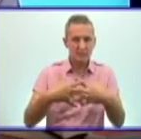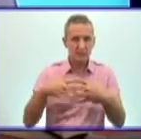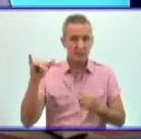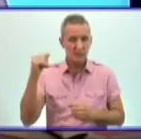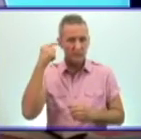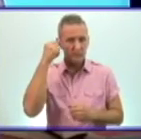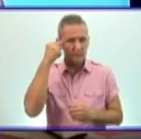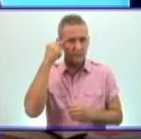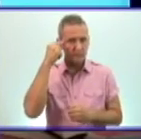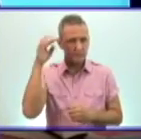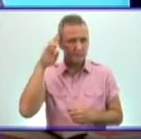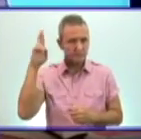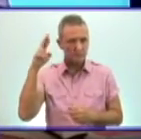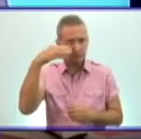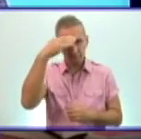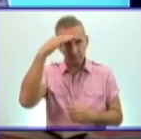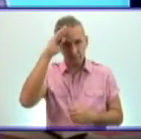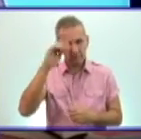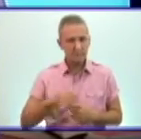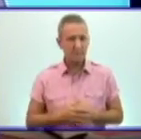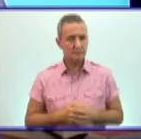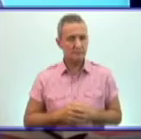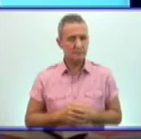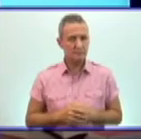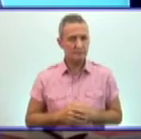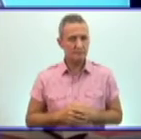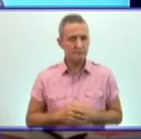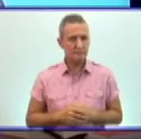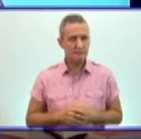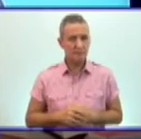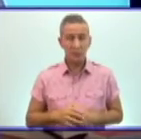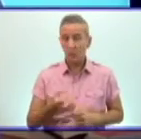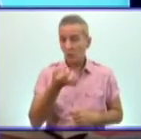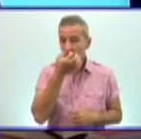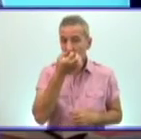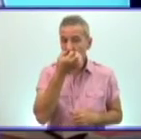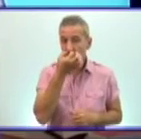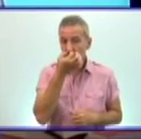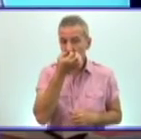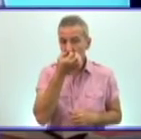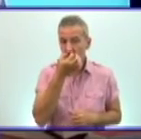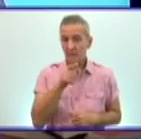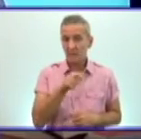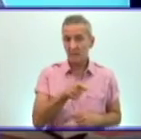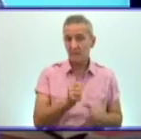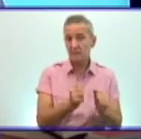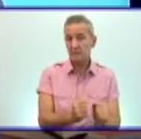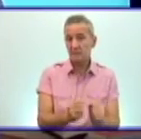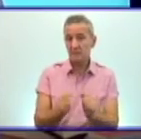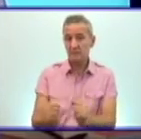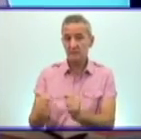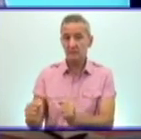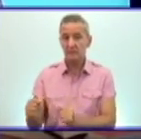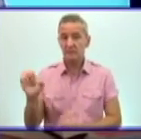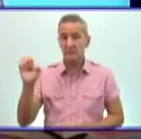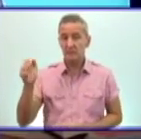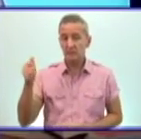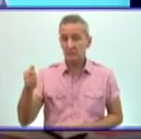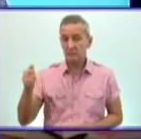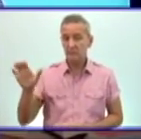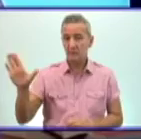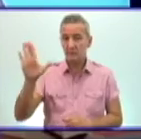ideología de la Revolución Cubana. Por lo tanto, no es que en África, desde sus posiciones, no es que en Asia, desde